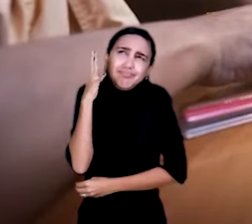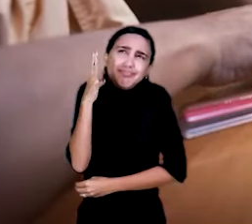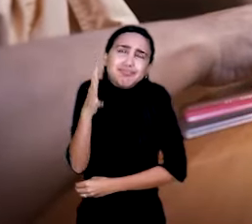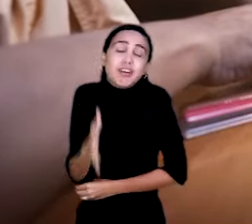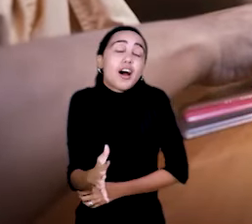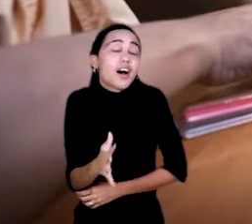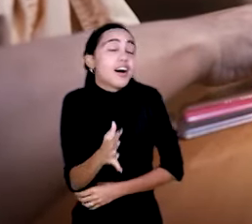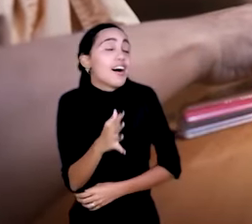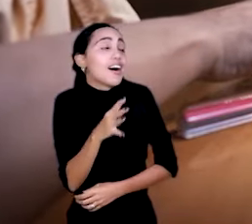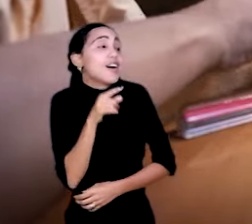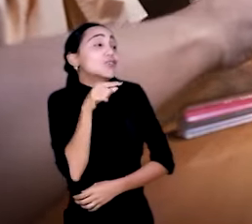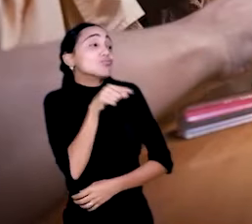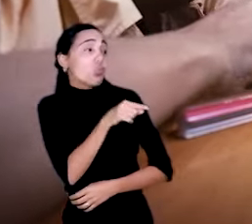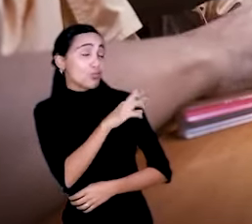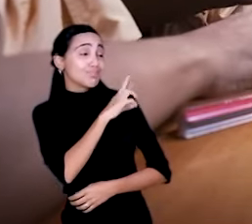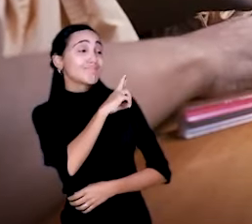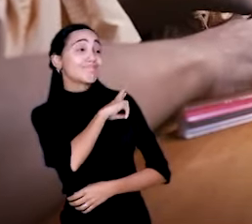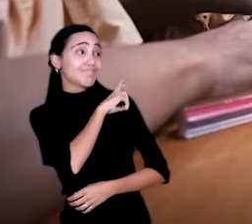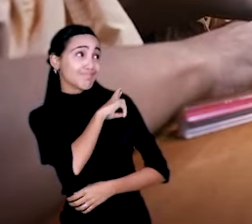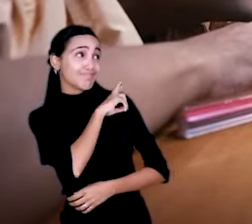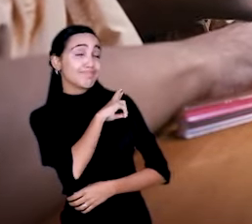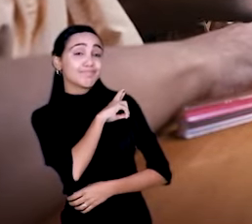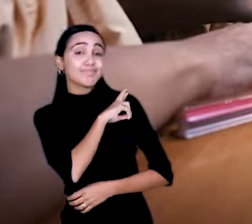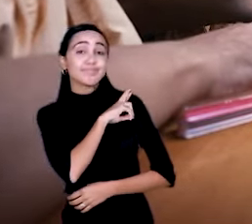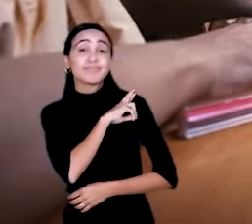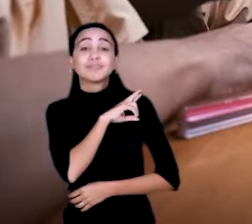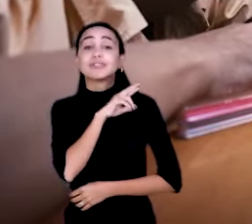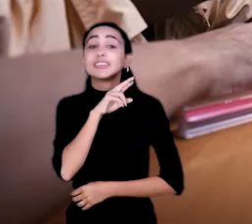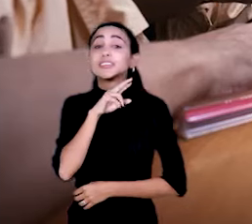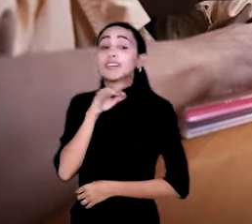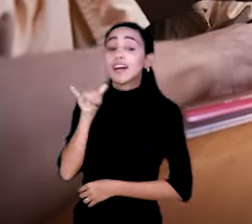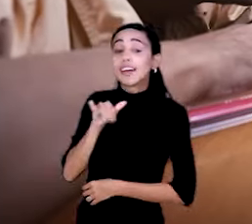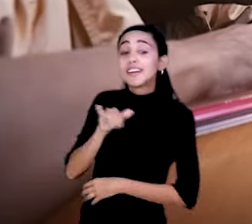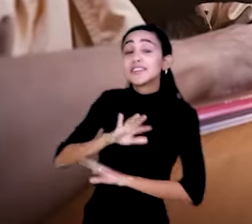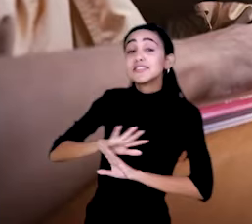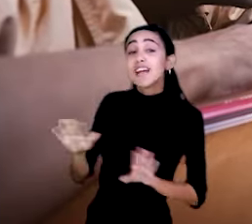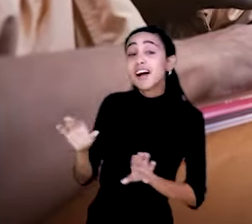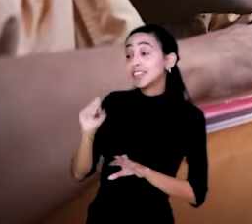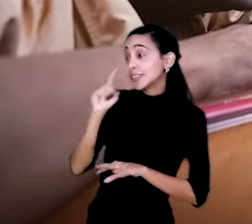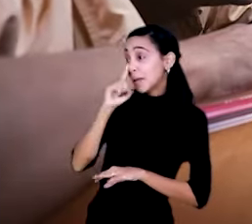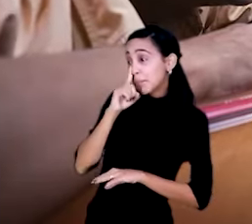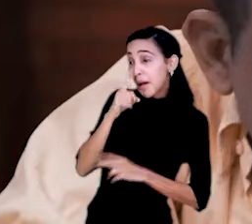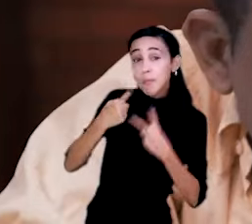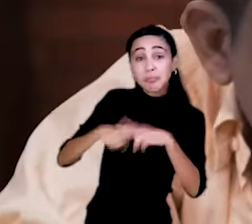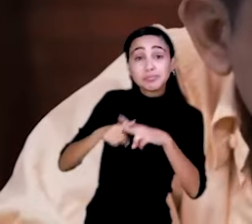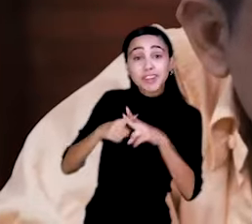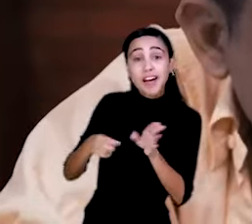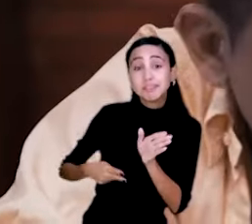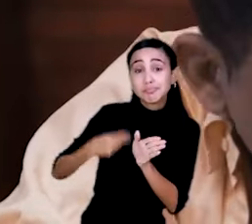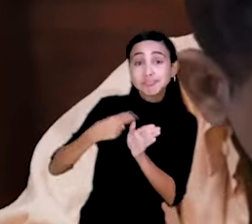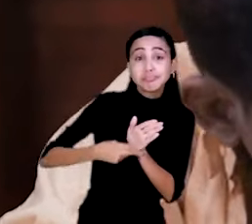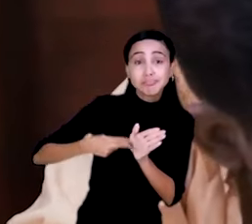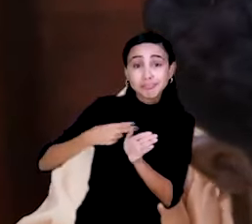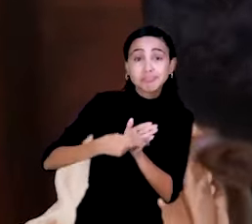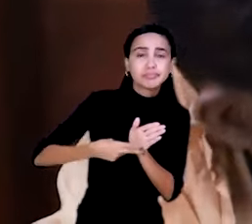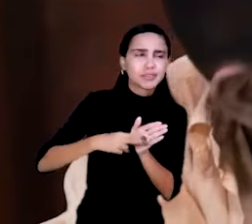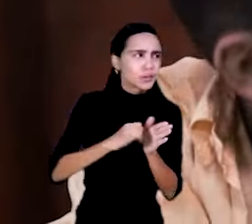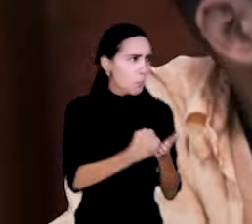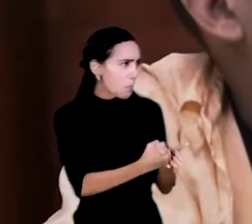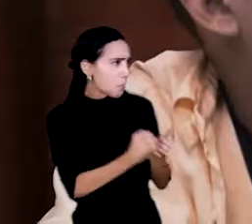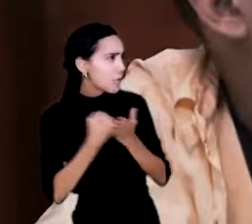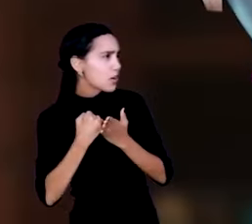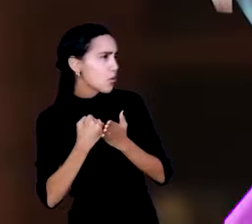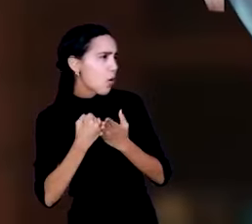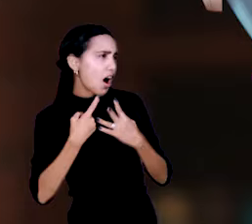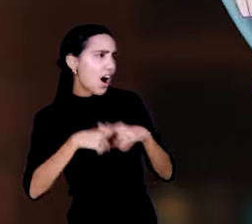Tienes muchísima razón. Y sin darnos cuenta, terminamos de arreglar el tren. ¿Me ayudarías a arreglar